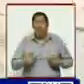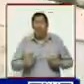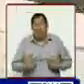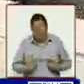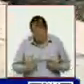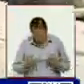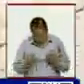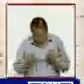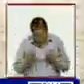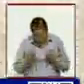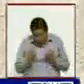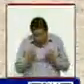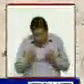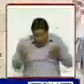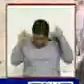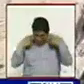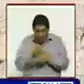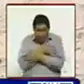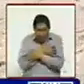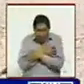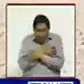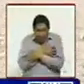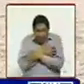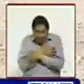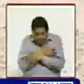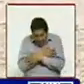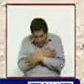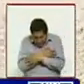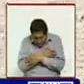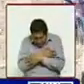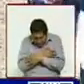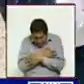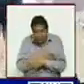con frío y me pusieron oxígeno.